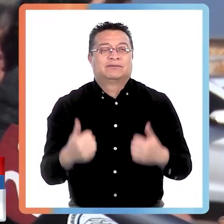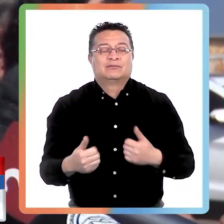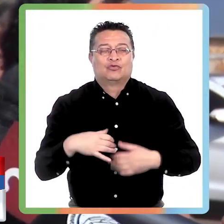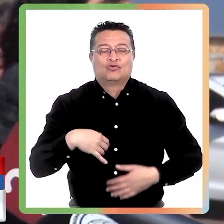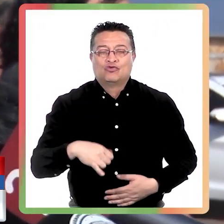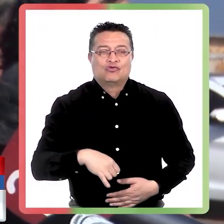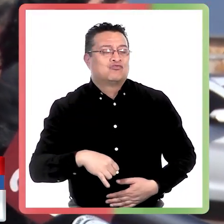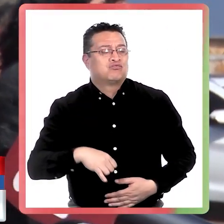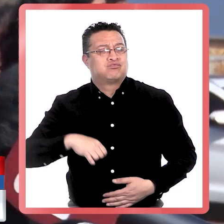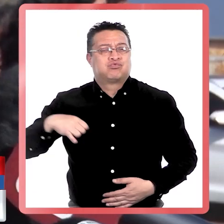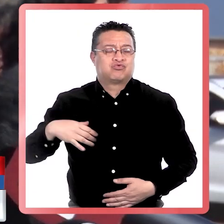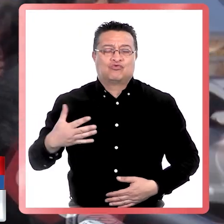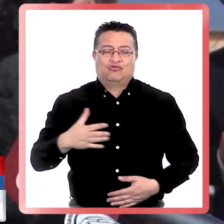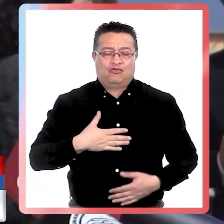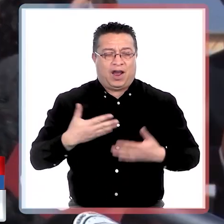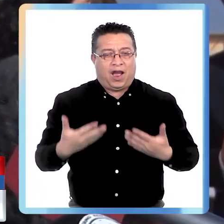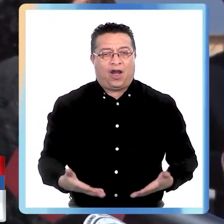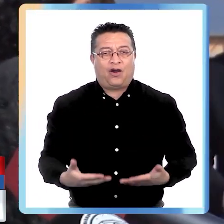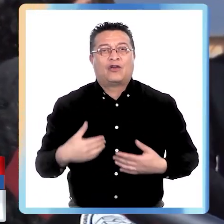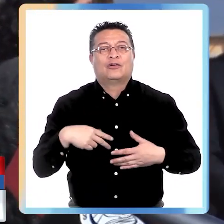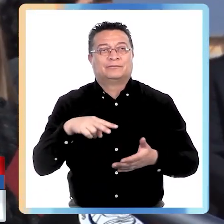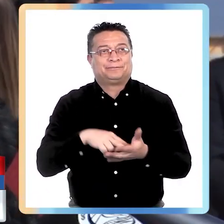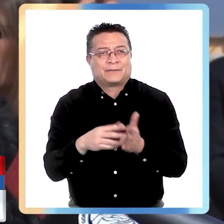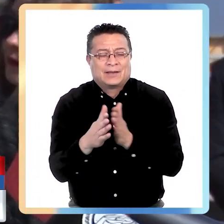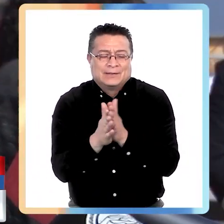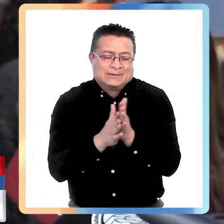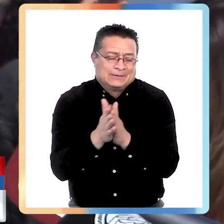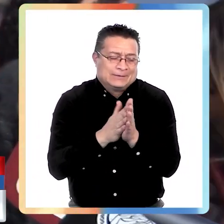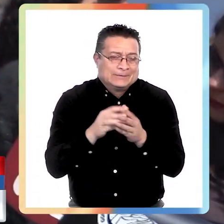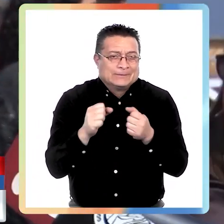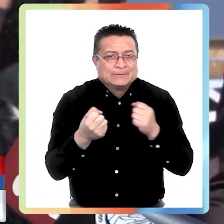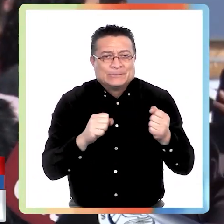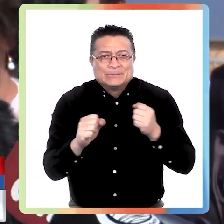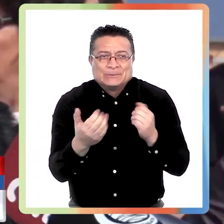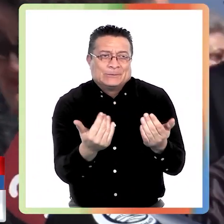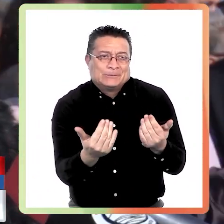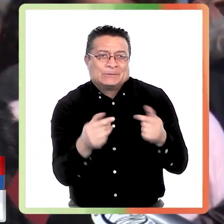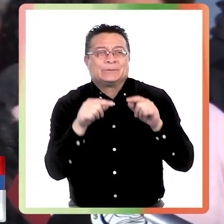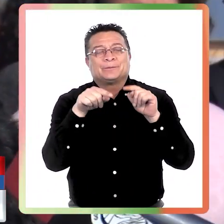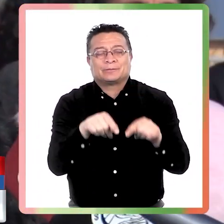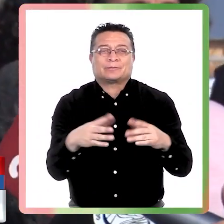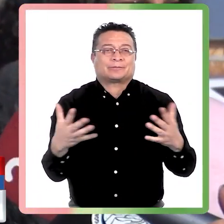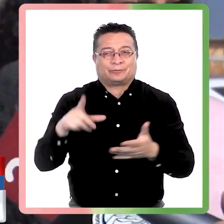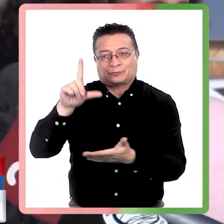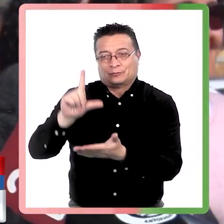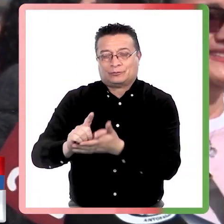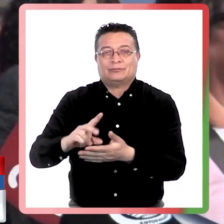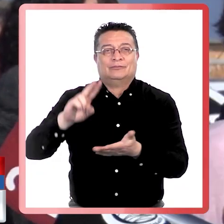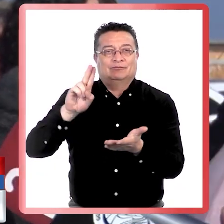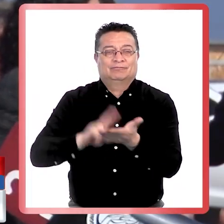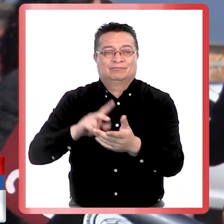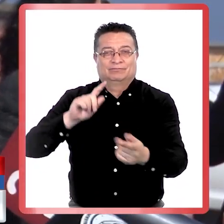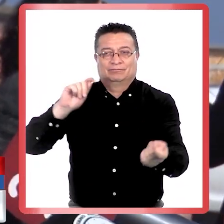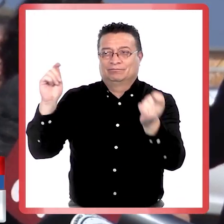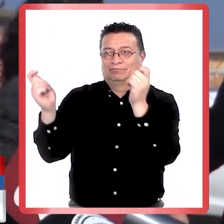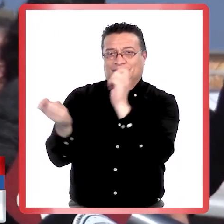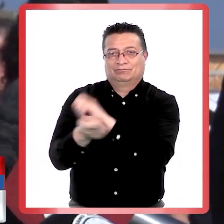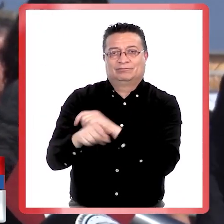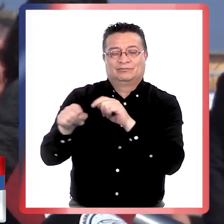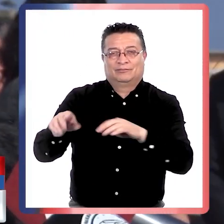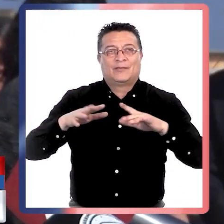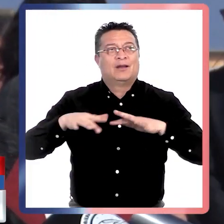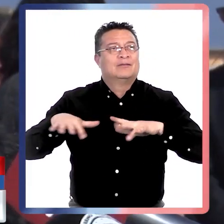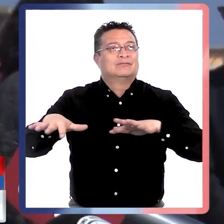esto. Orgullosísima y esperar ansiosa, como decían delante, que este lugar realmente sea